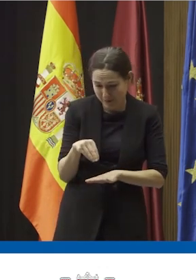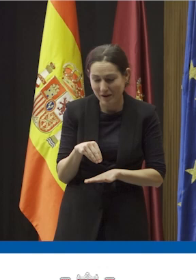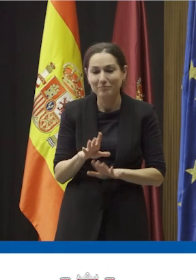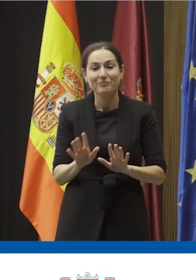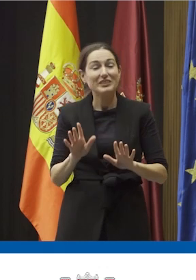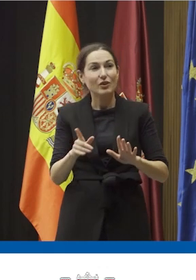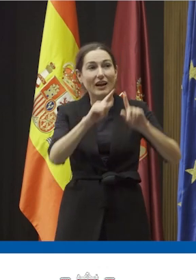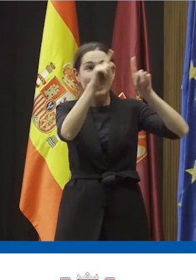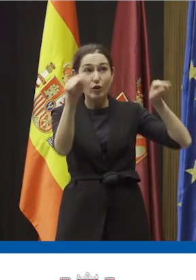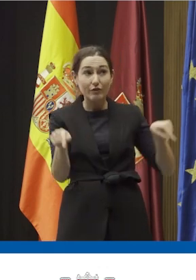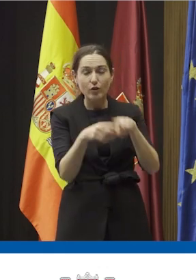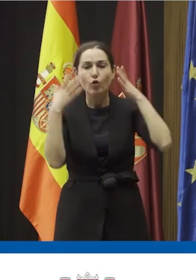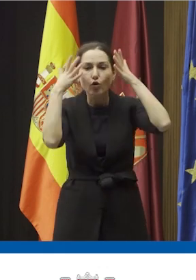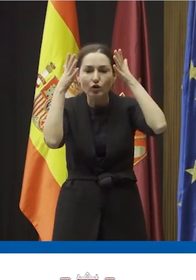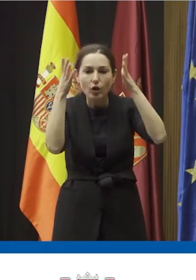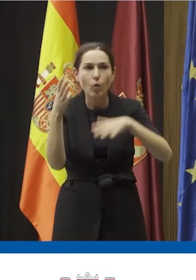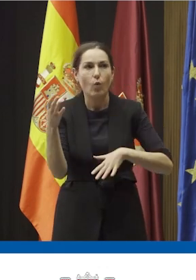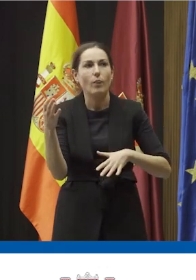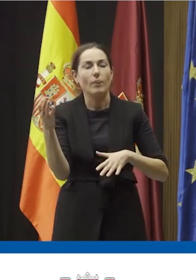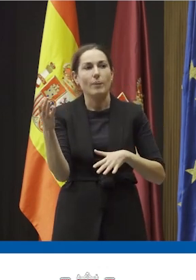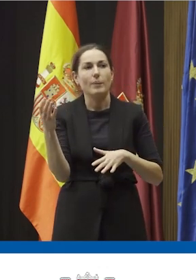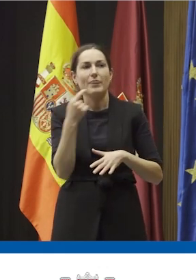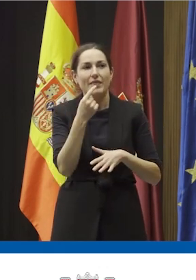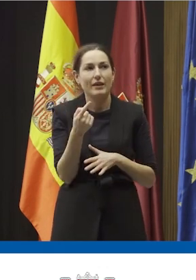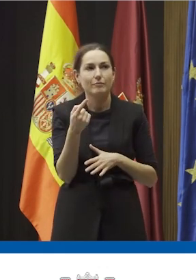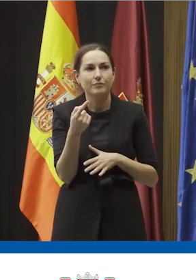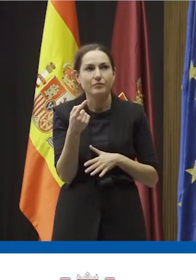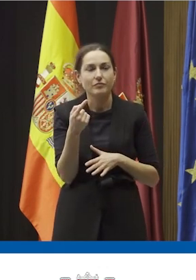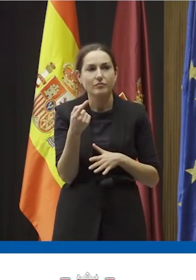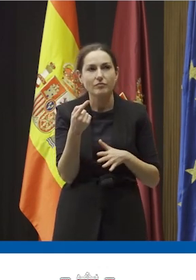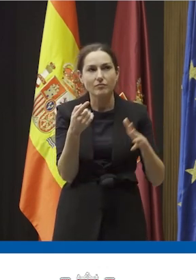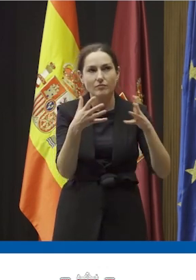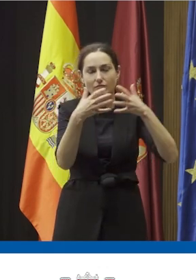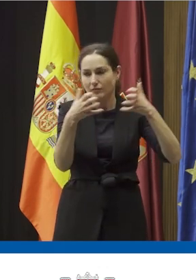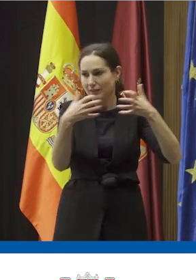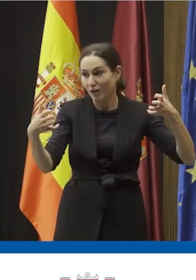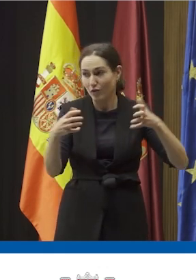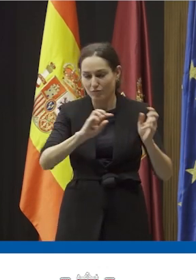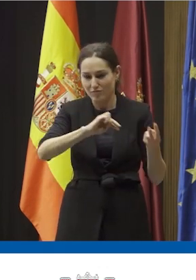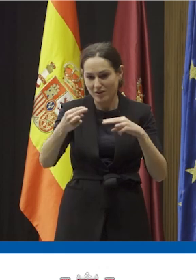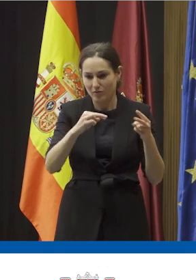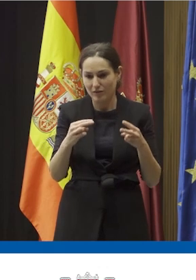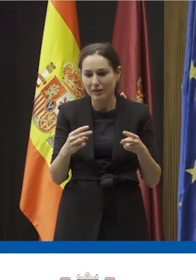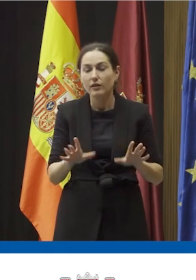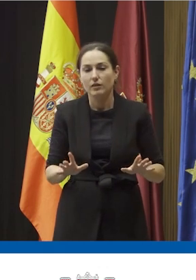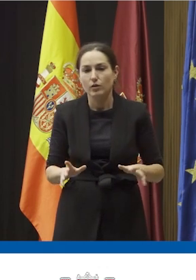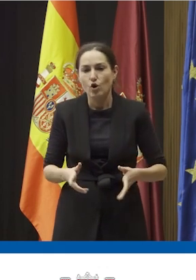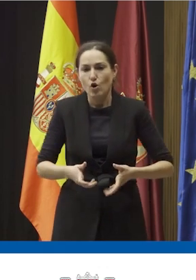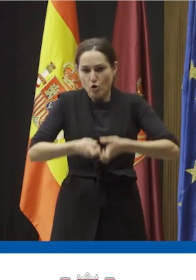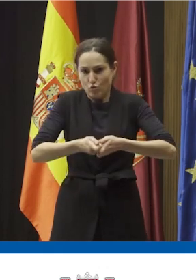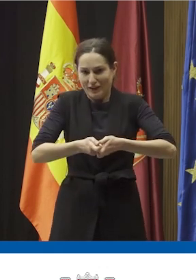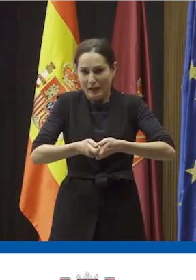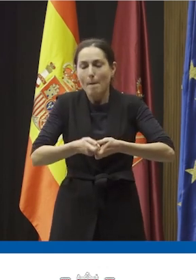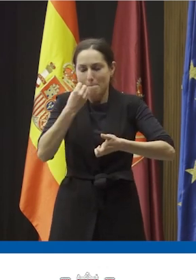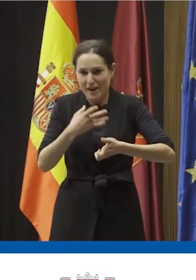jeroglífico dice, hágame fe, dice el jeroglífico, yo no lo he traducido, la traducción dice, sujétale bien, que no se